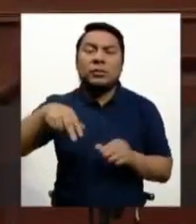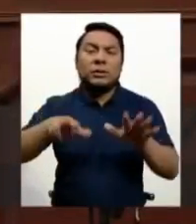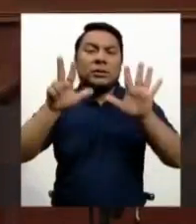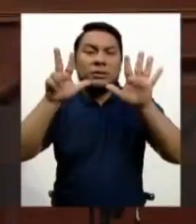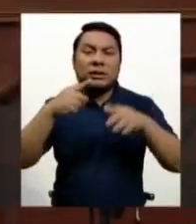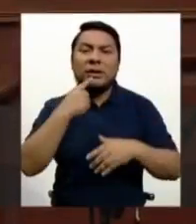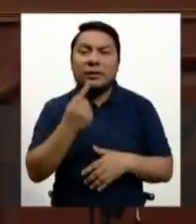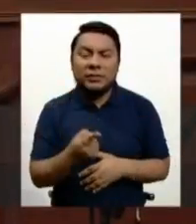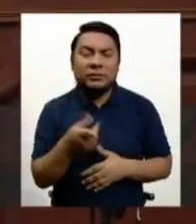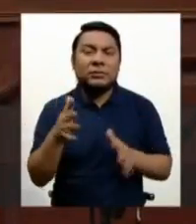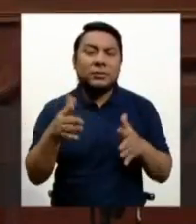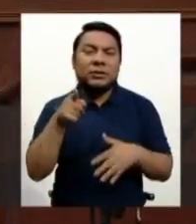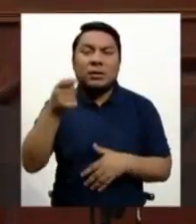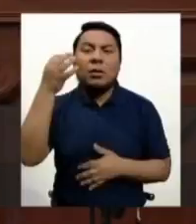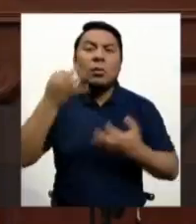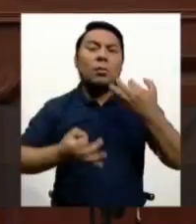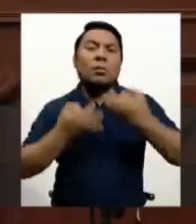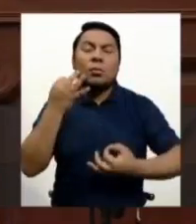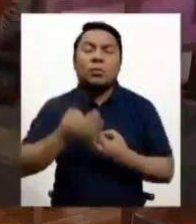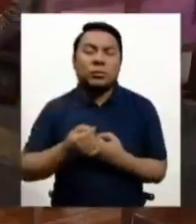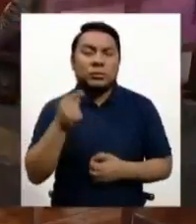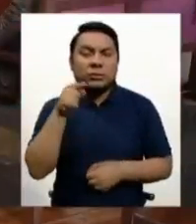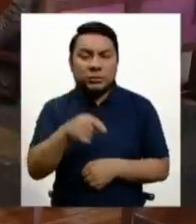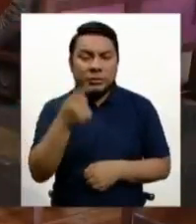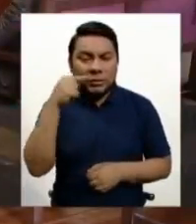que correspondía a un juzgado determinar si el